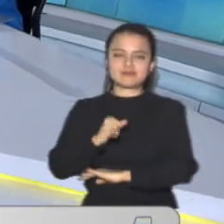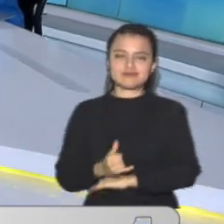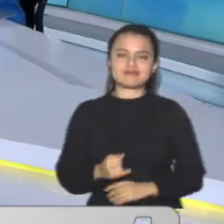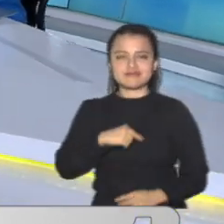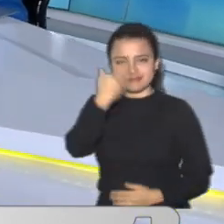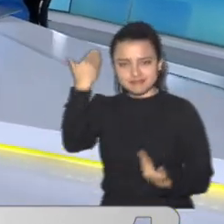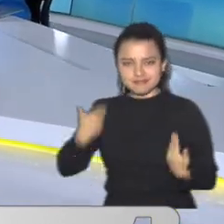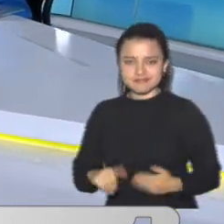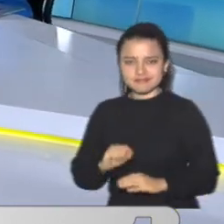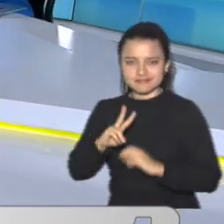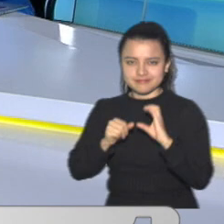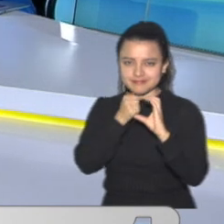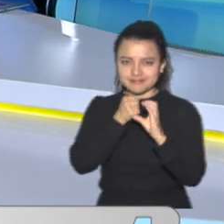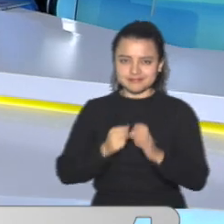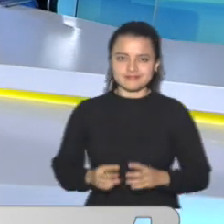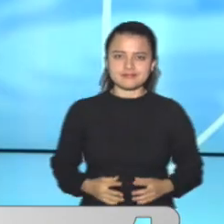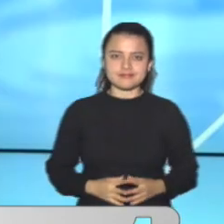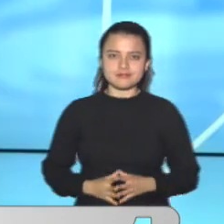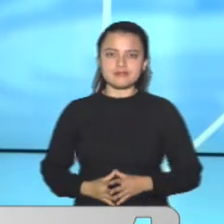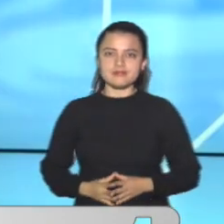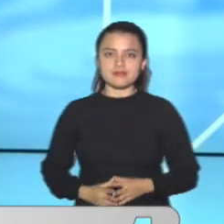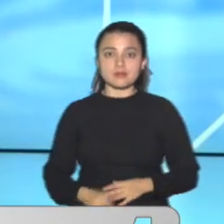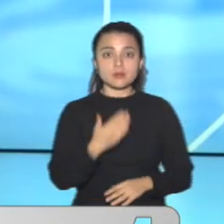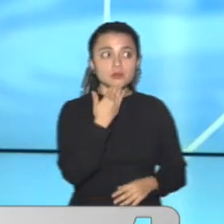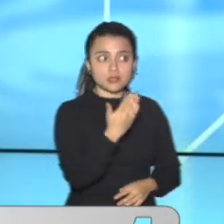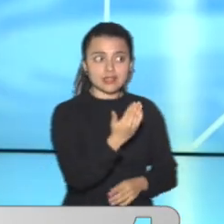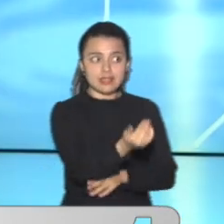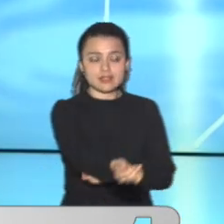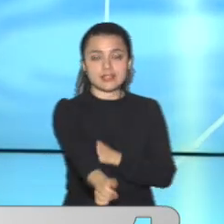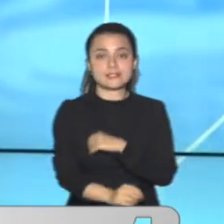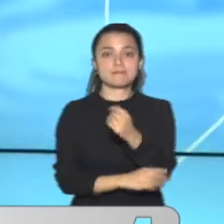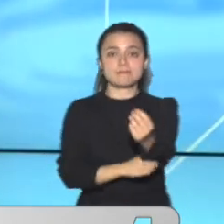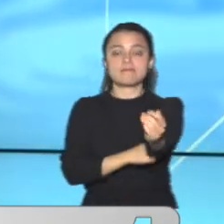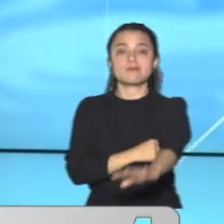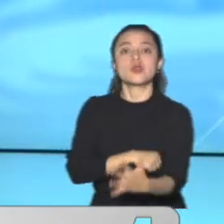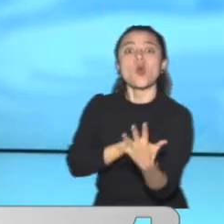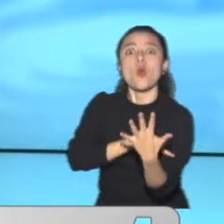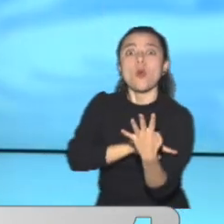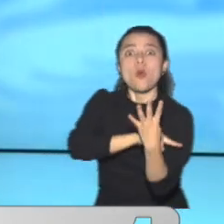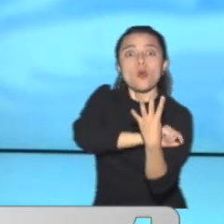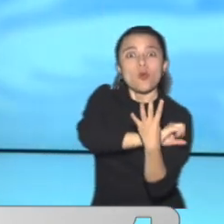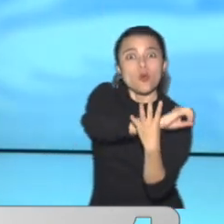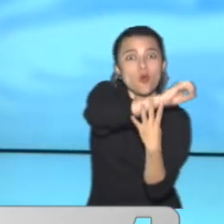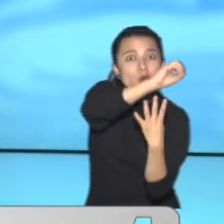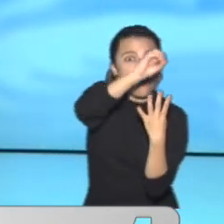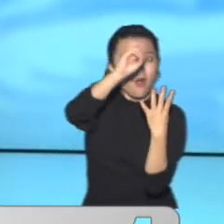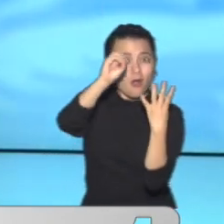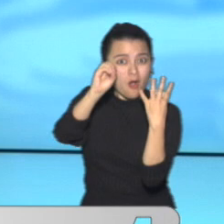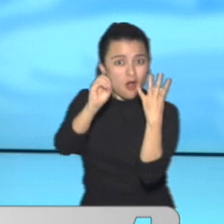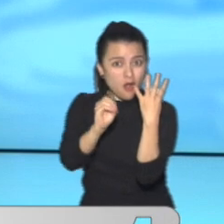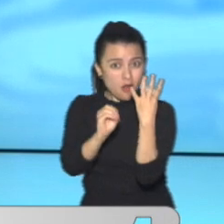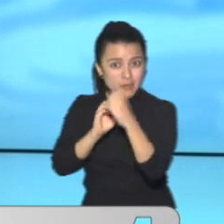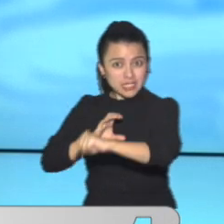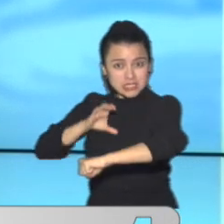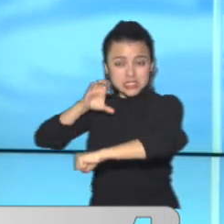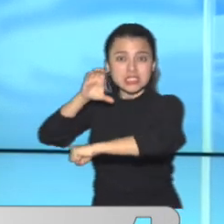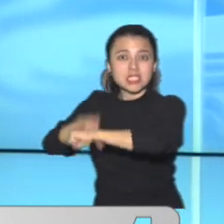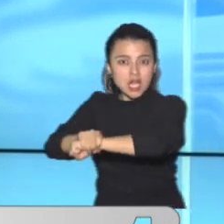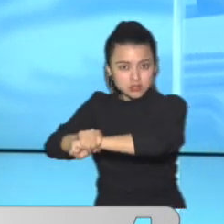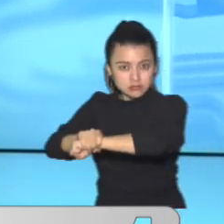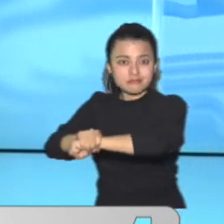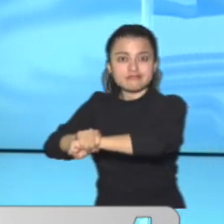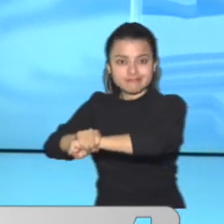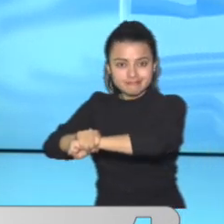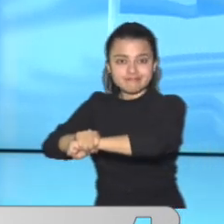noticentro 1 c m sebastián muchas gracias cuatro hombres fueron capturados por la policía en el atlántico señalados como